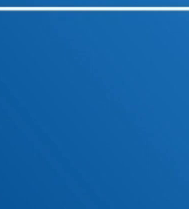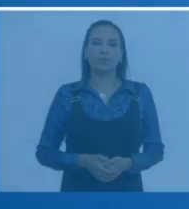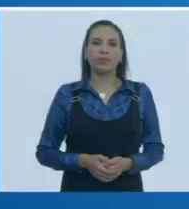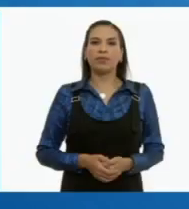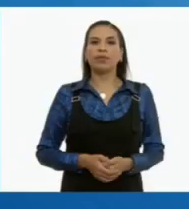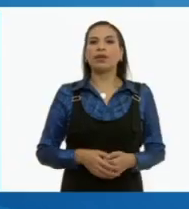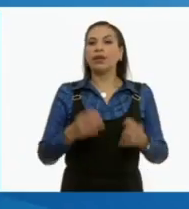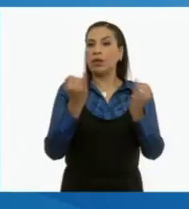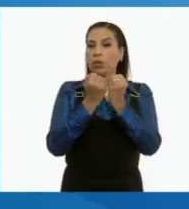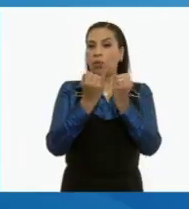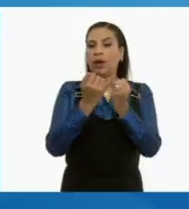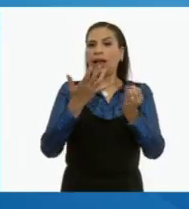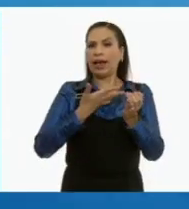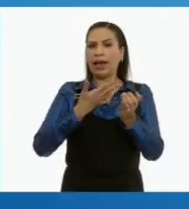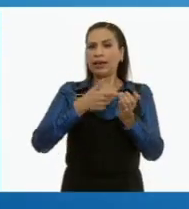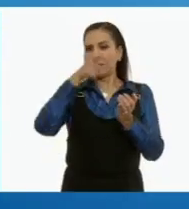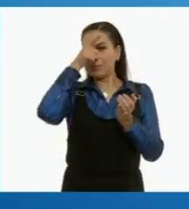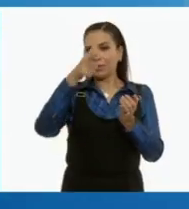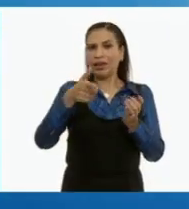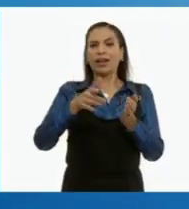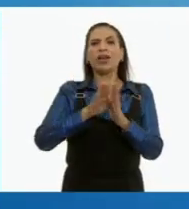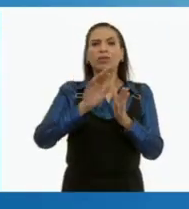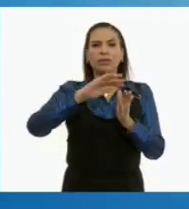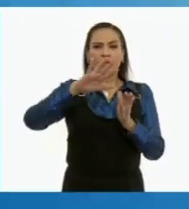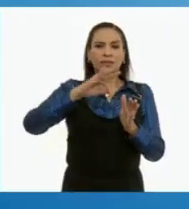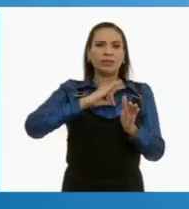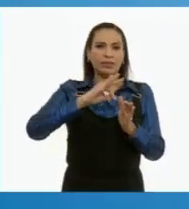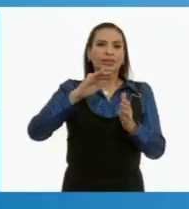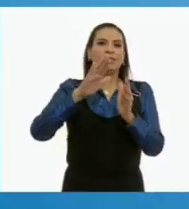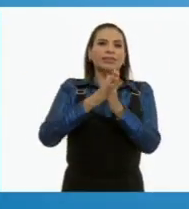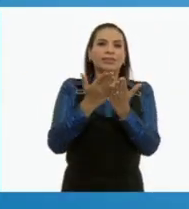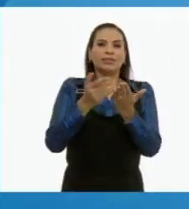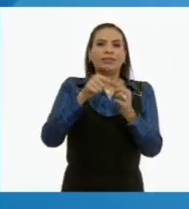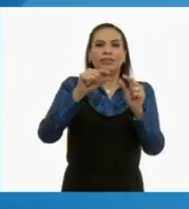También puedes encontrar los libros de texto en la página